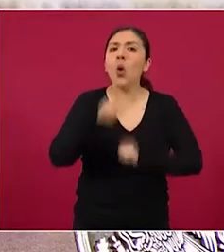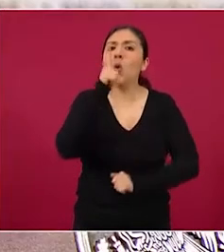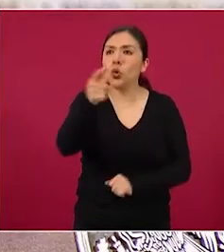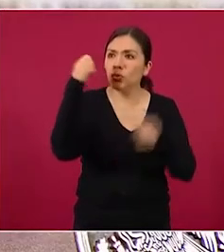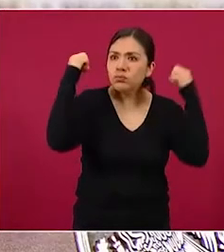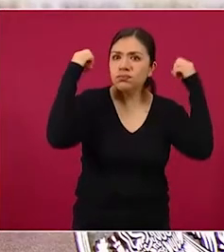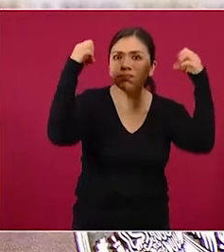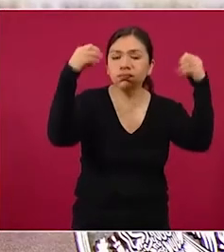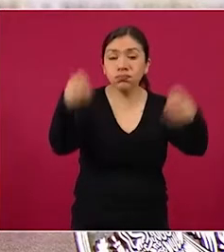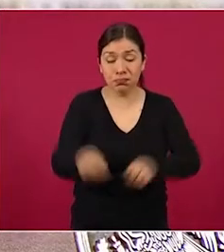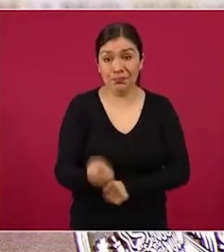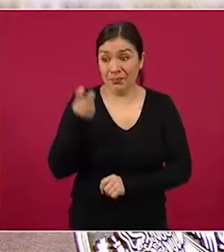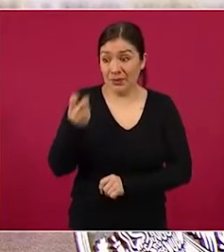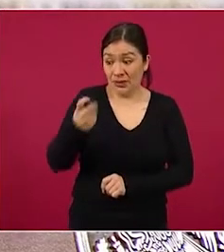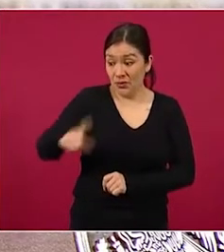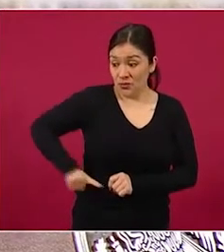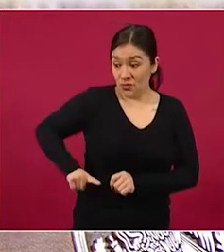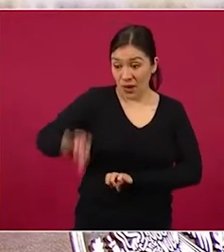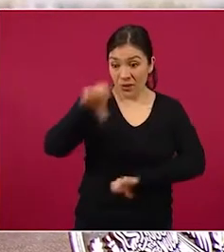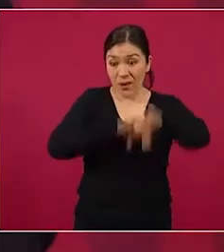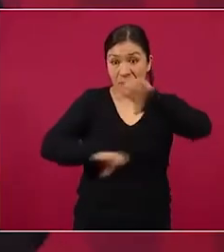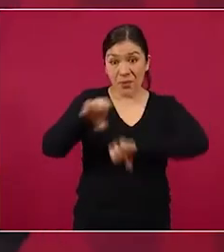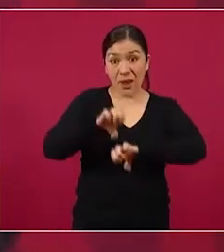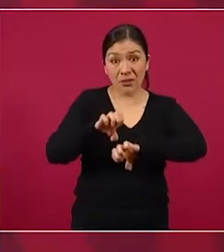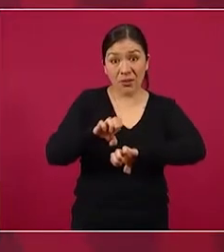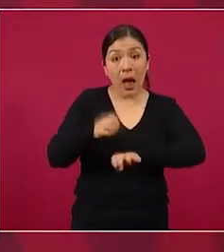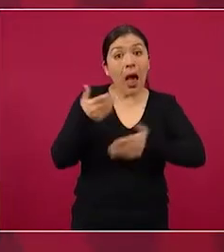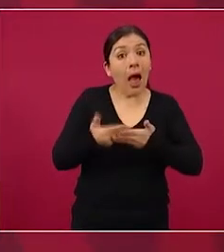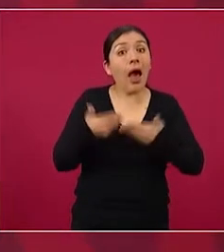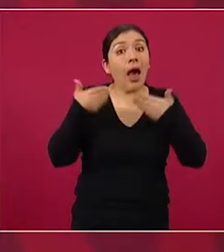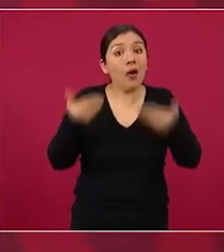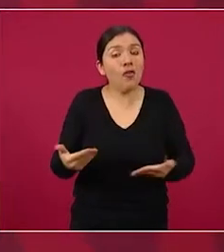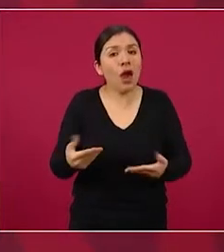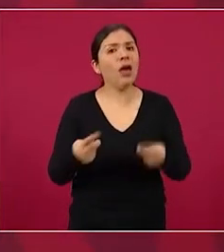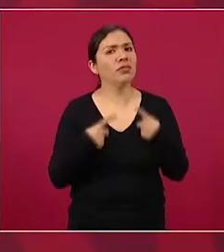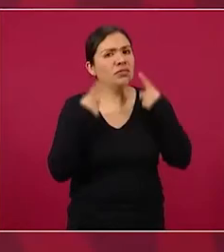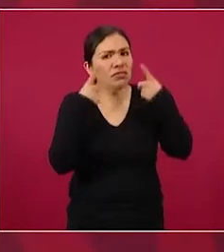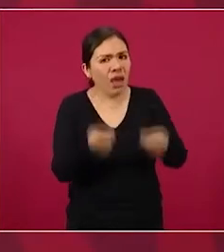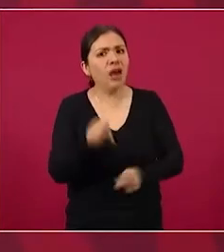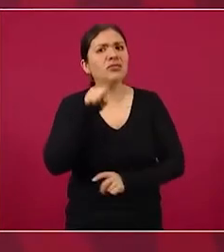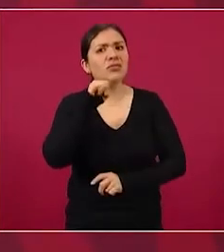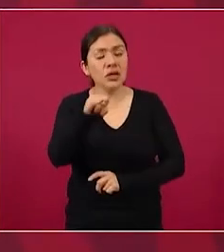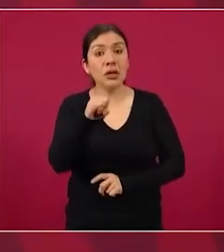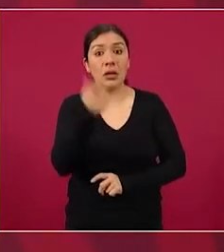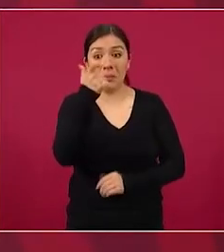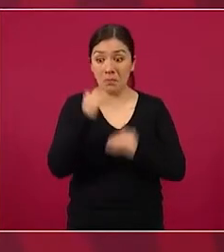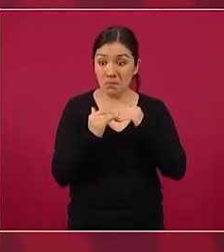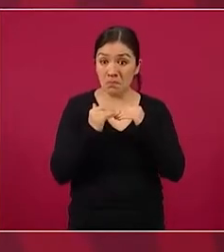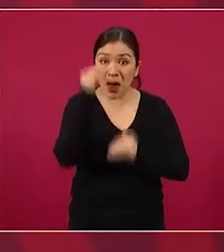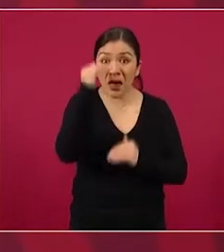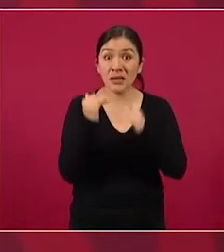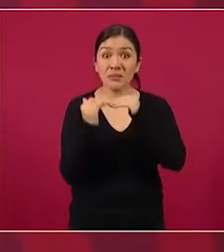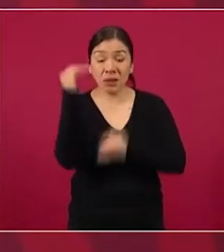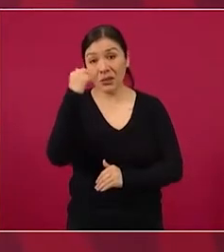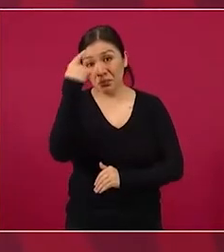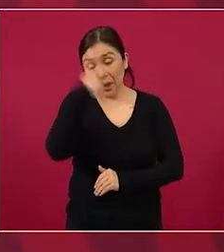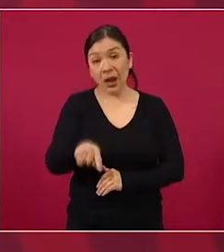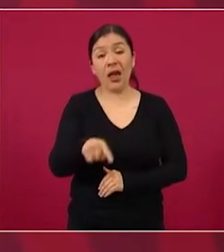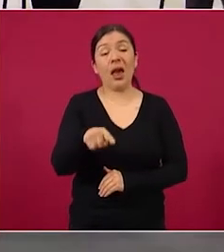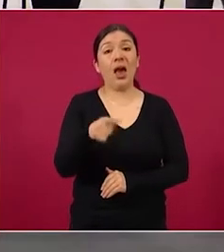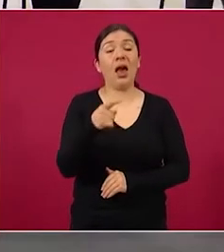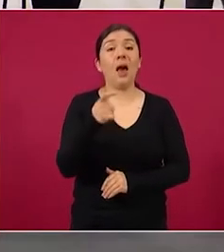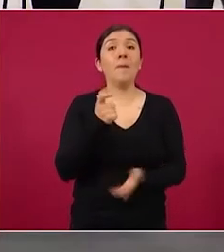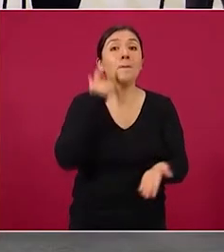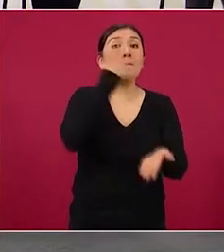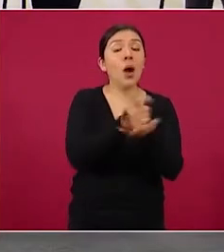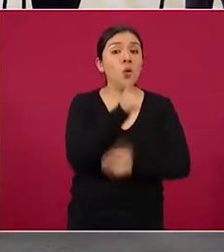y que esa empresa pública ahora está garantizando que no aumenten el precio de las